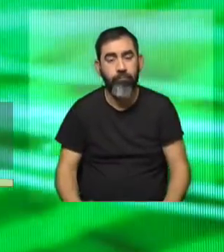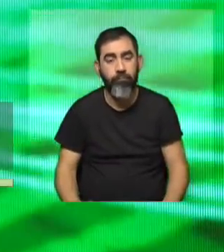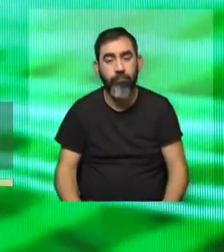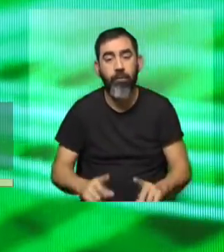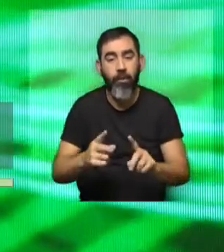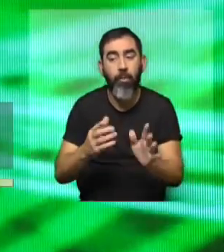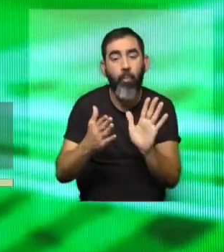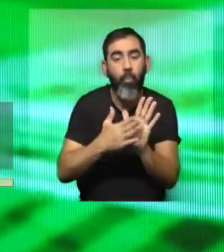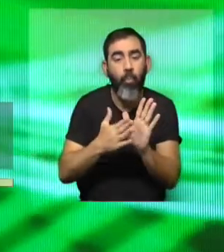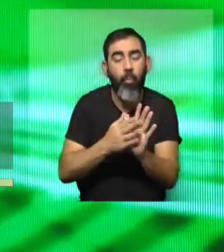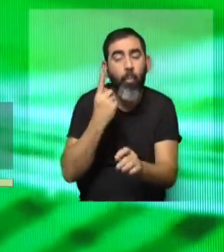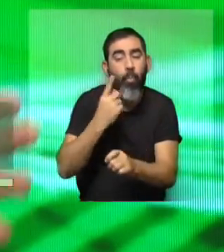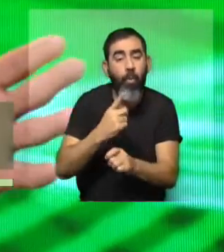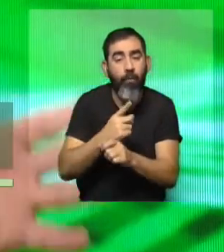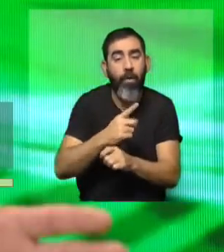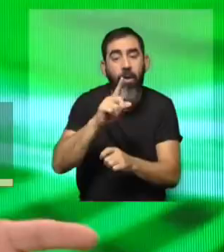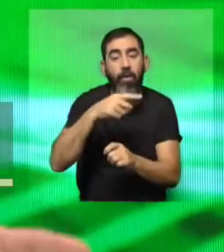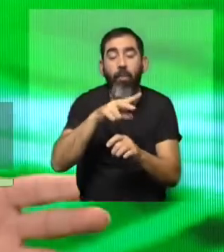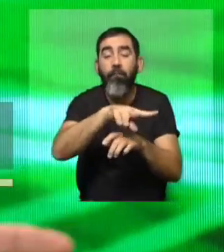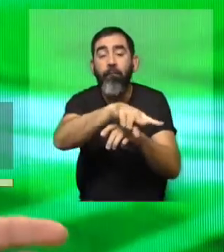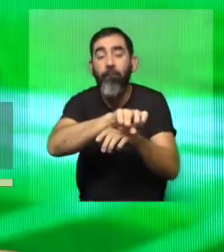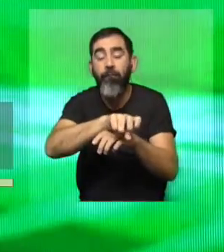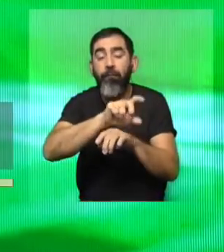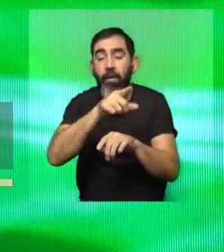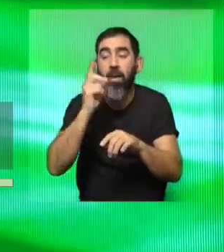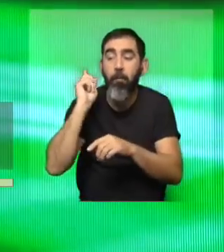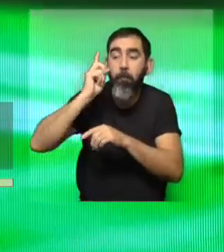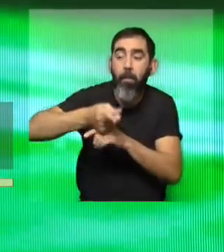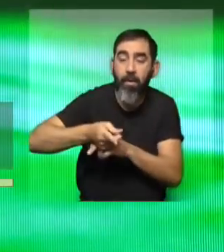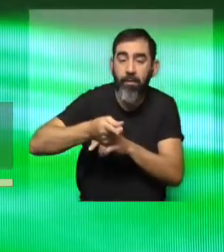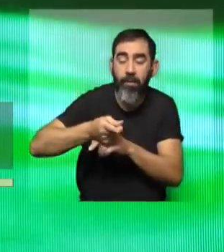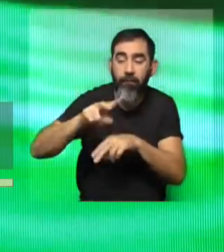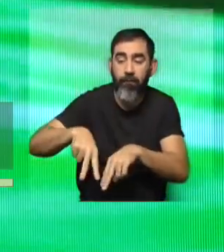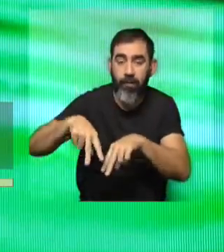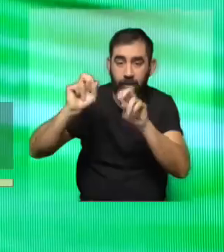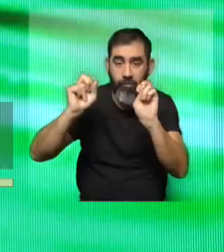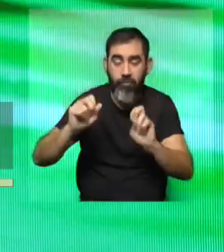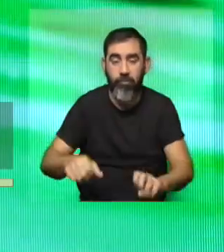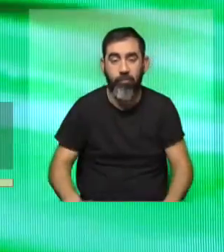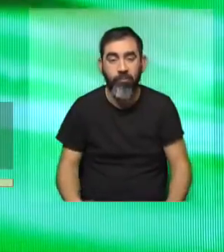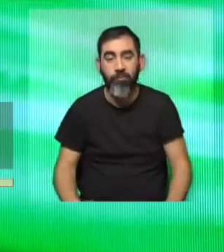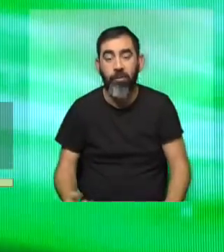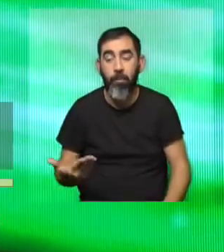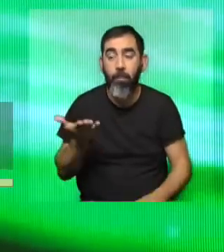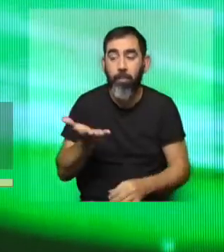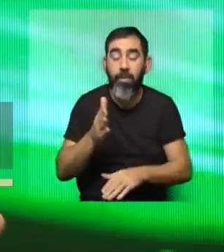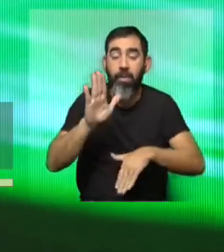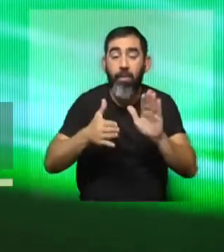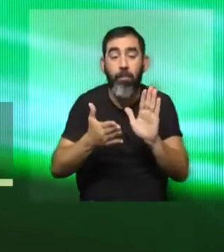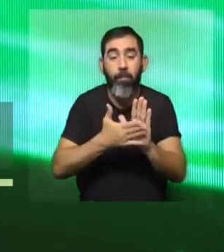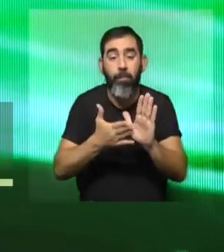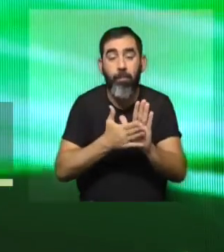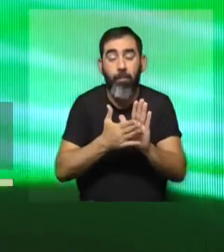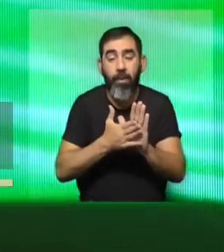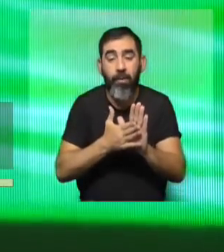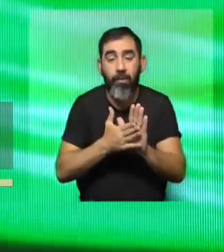tienen que recolectar pruebas y después la fiscalía o el fiscal es el que lleva adelante la investigación y el que le pide en función A las pruebas que se fueron